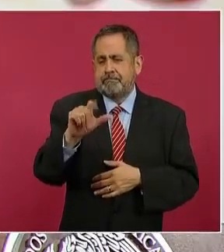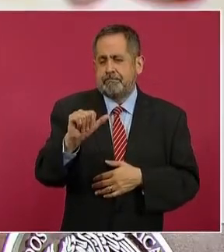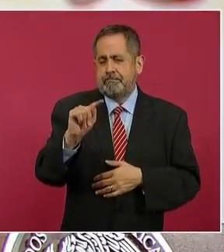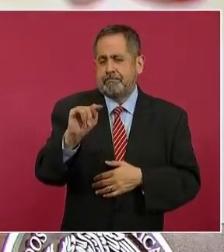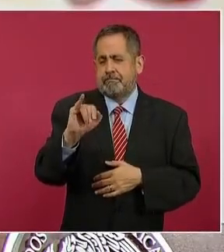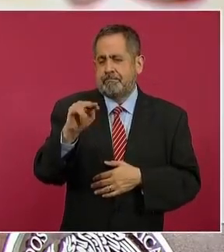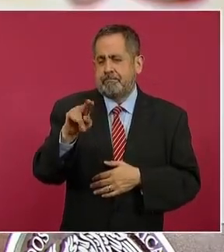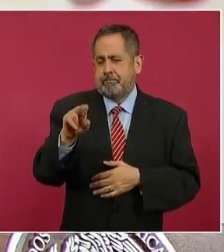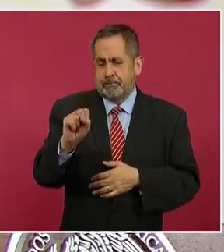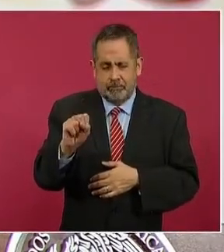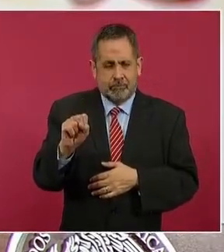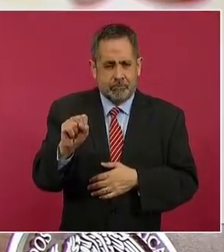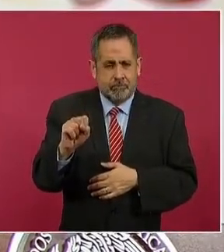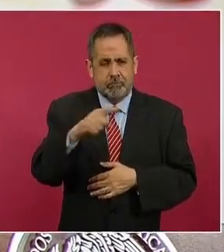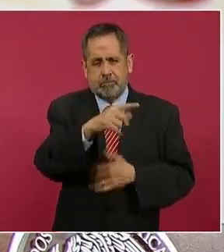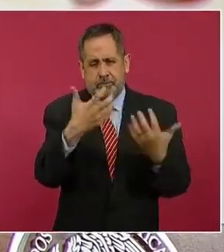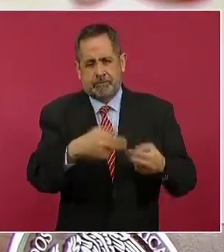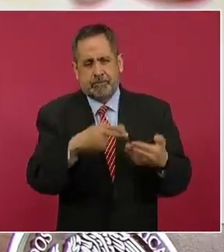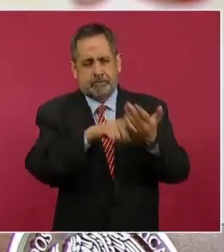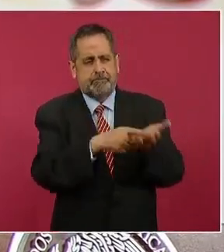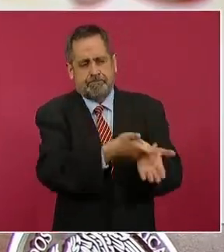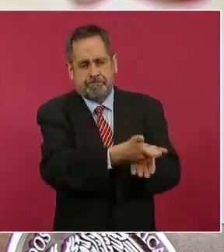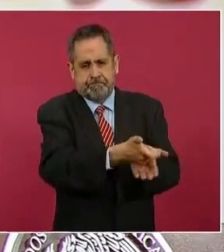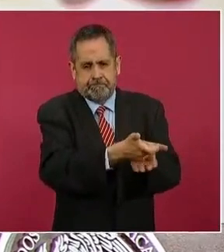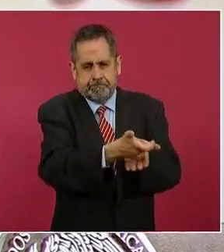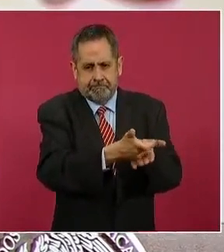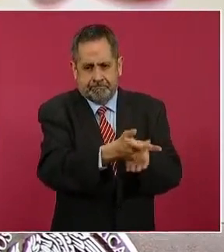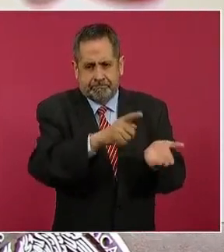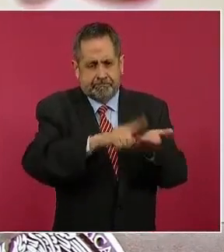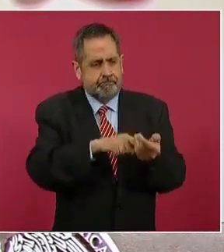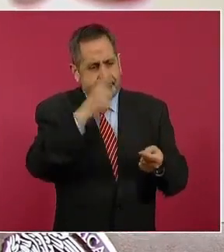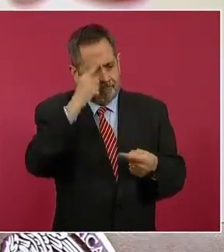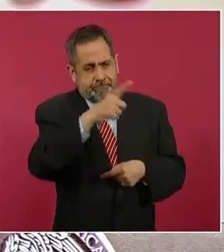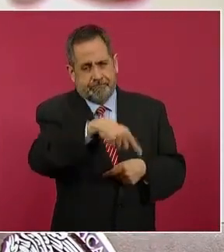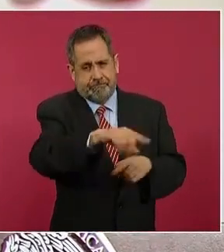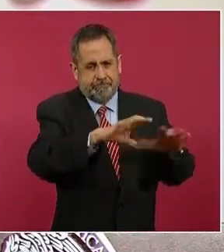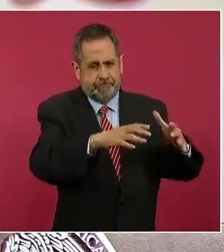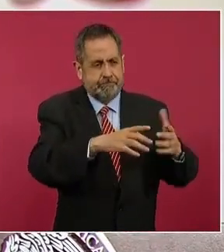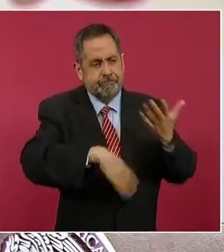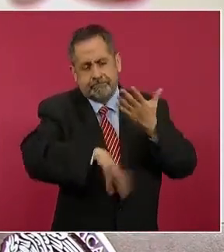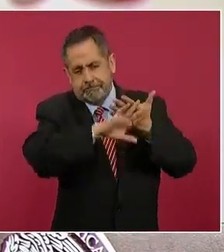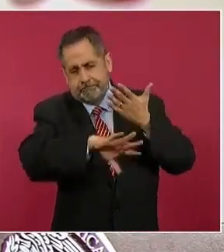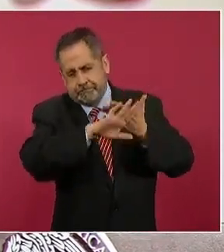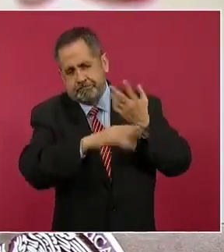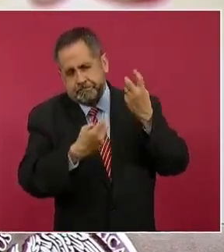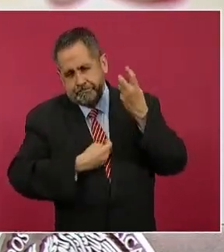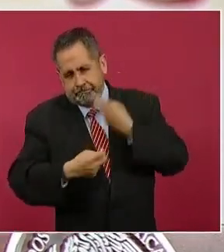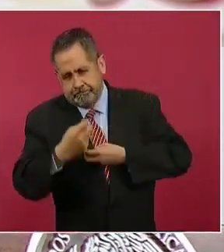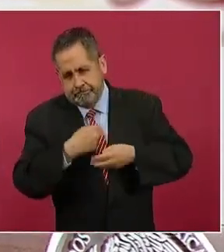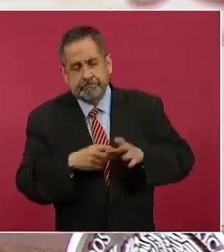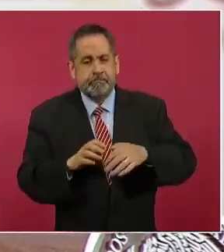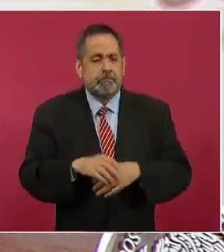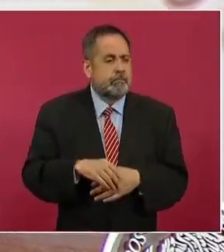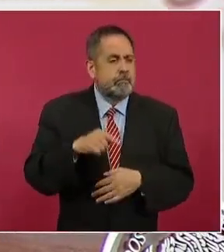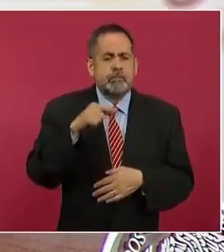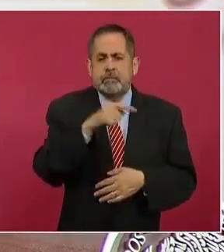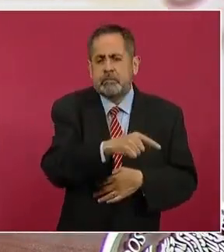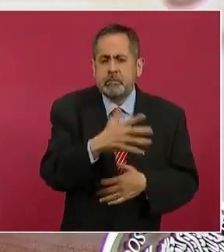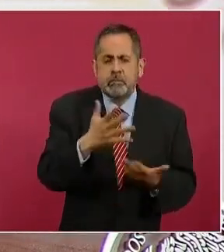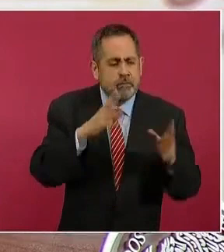de la empresa que está financiando a quienes nos atacan. ¿A qué se